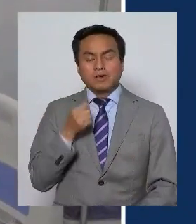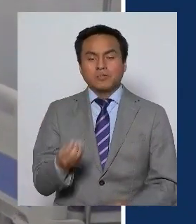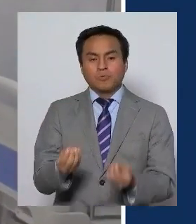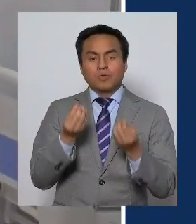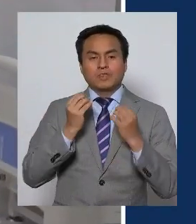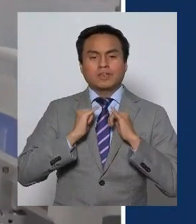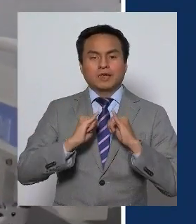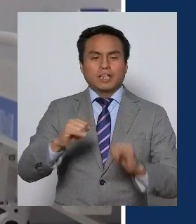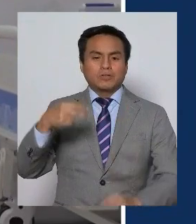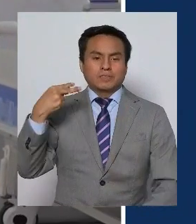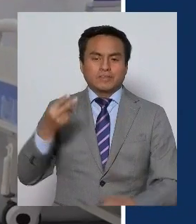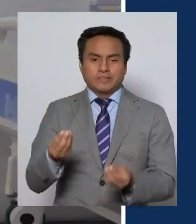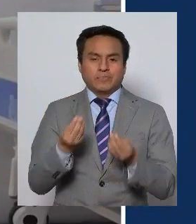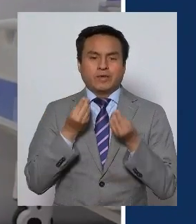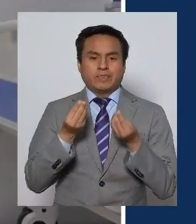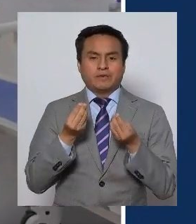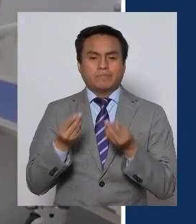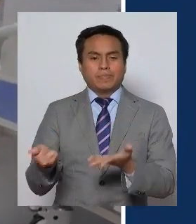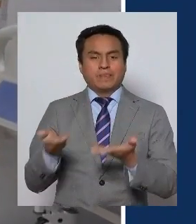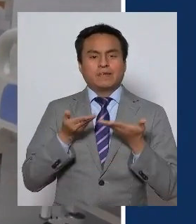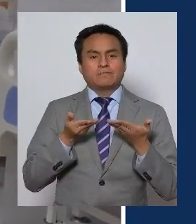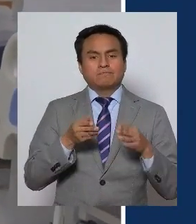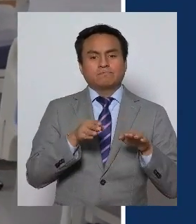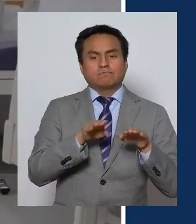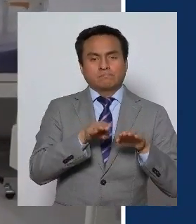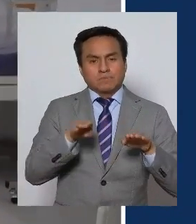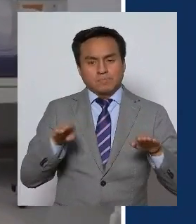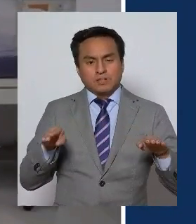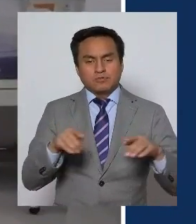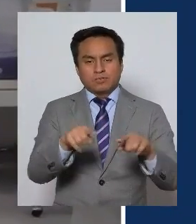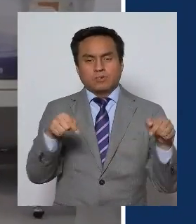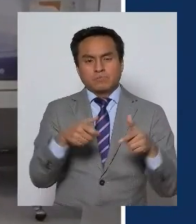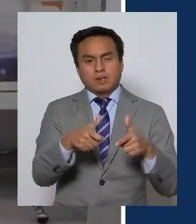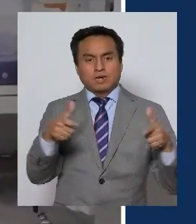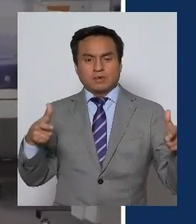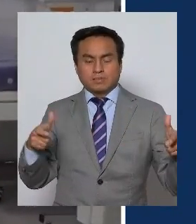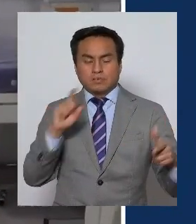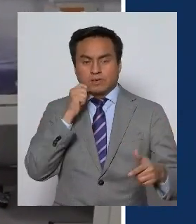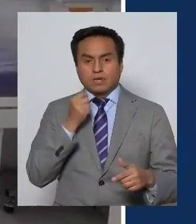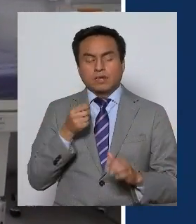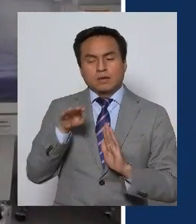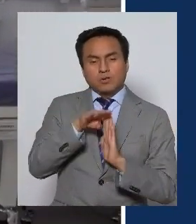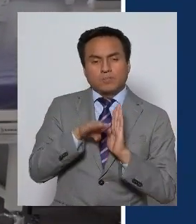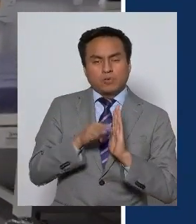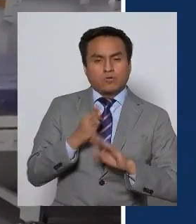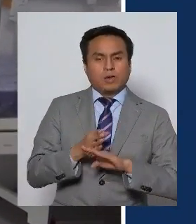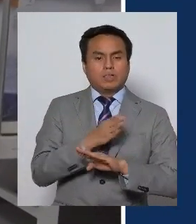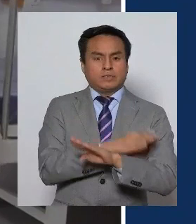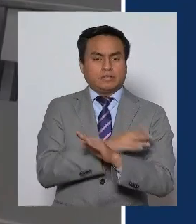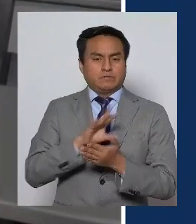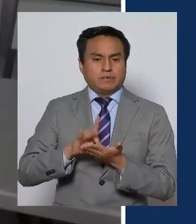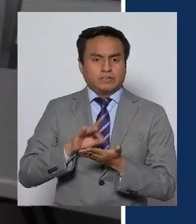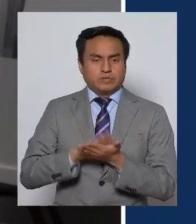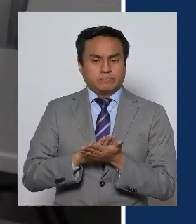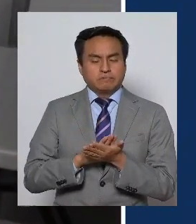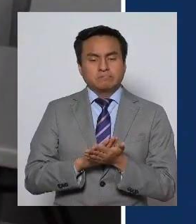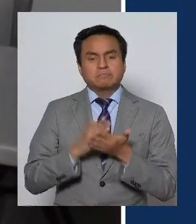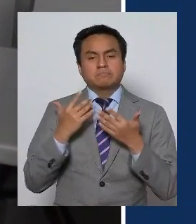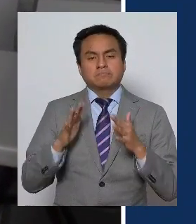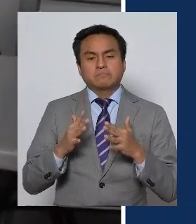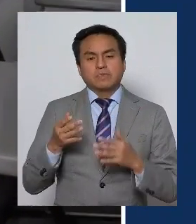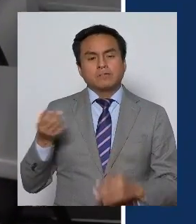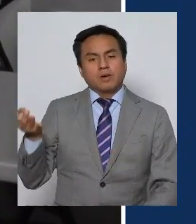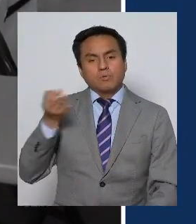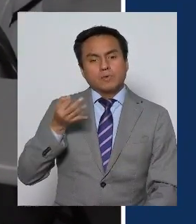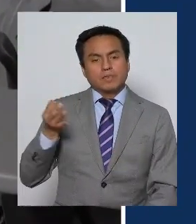buena noticia y que nos da más espacio del que habíamos programado a esta fecha, como va a